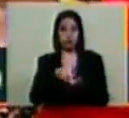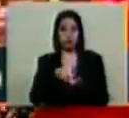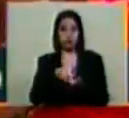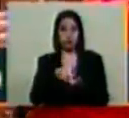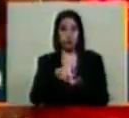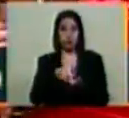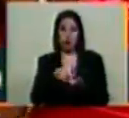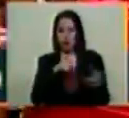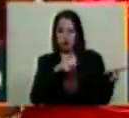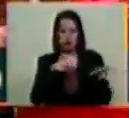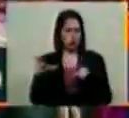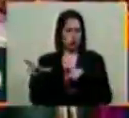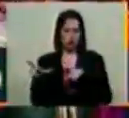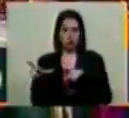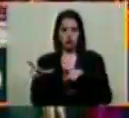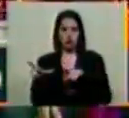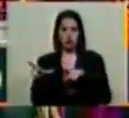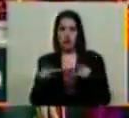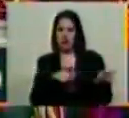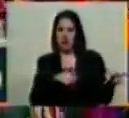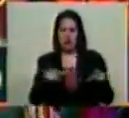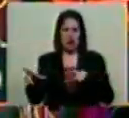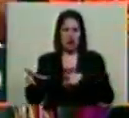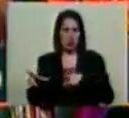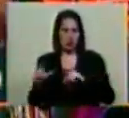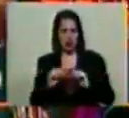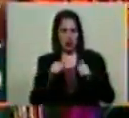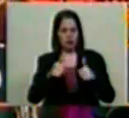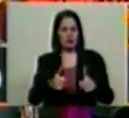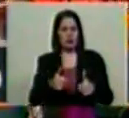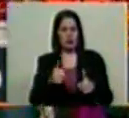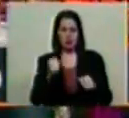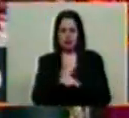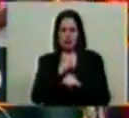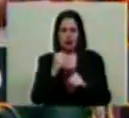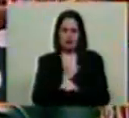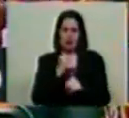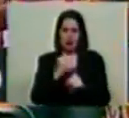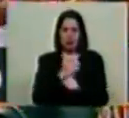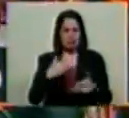listo, listo para esta batalla otra vez.